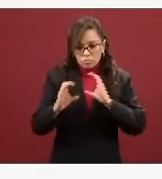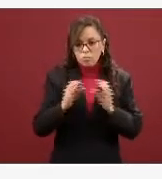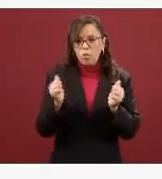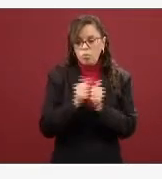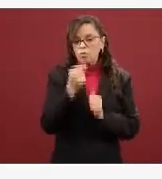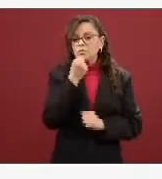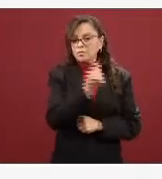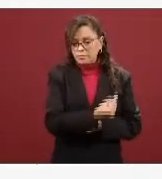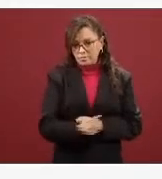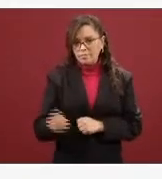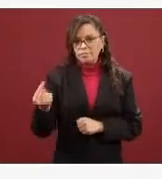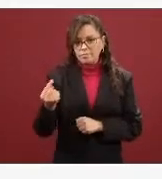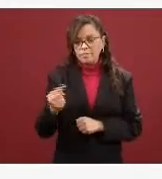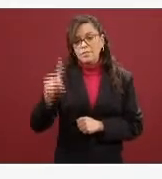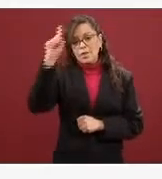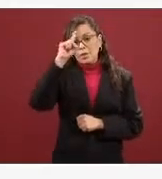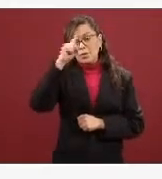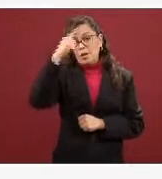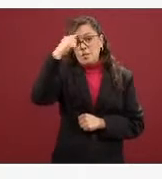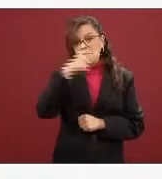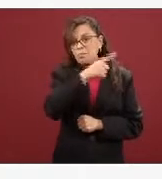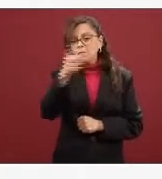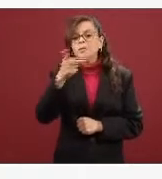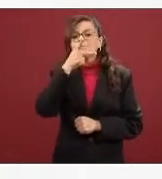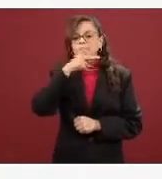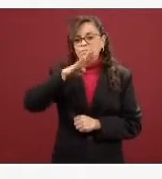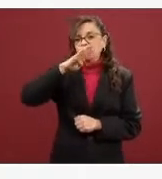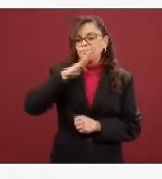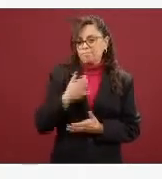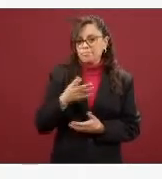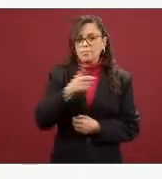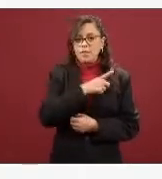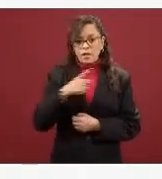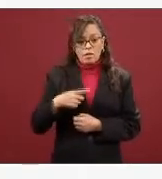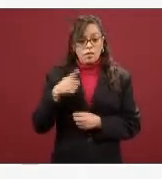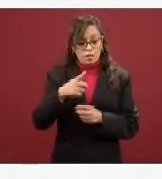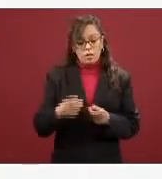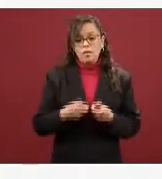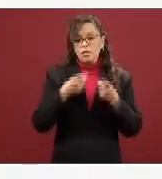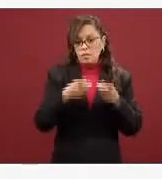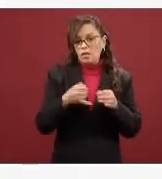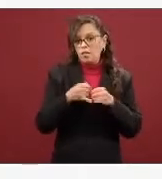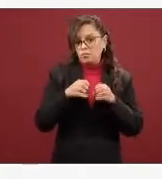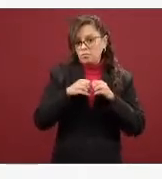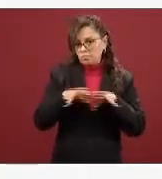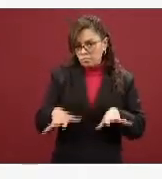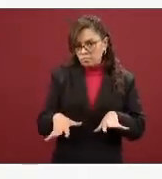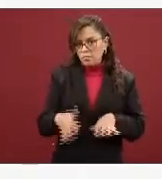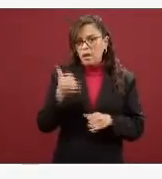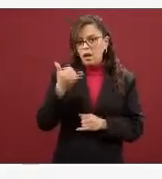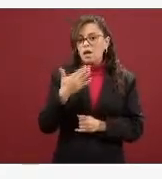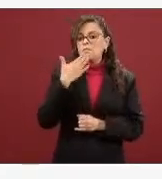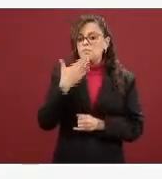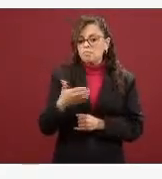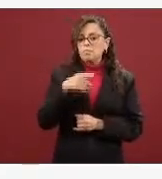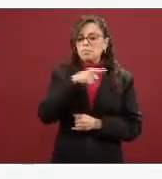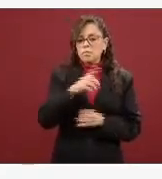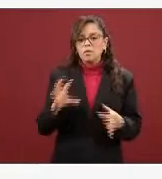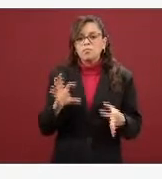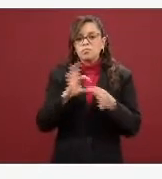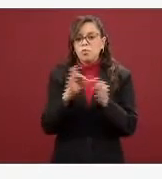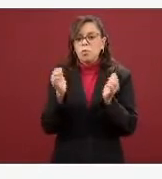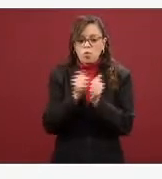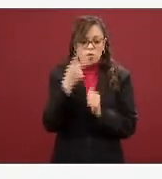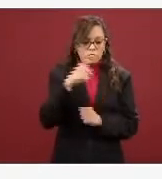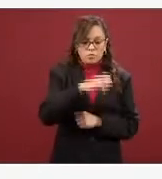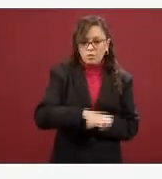de los consejos que se brinda a los padres de familia es que brinde información también adecuada al nivel de desarrollo, utilizando un